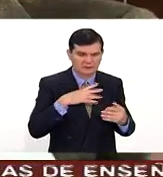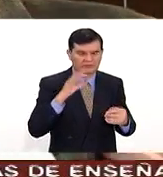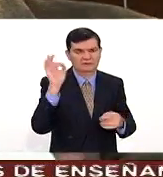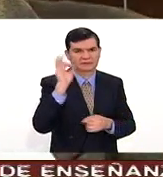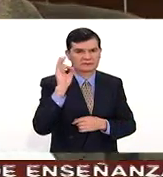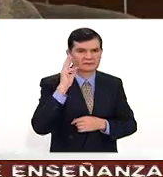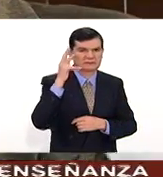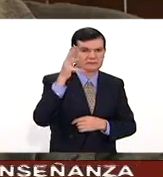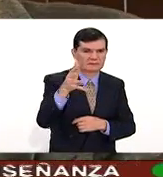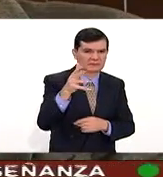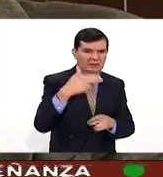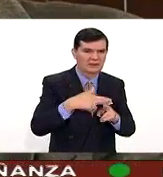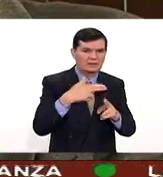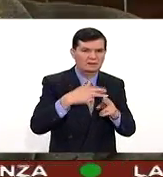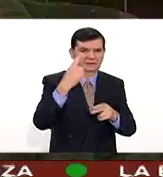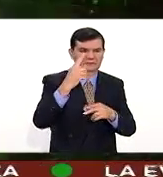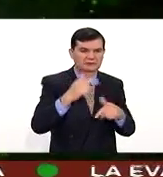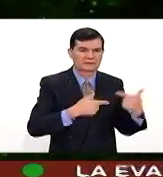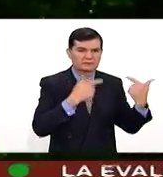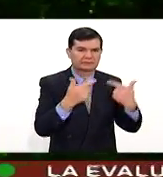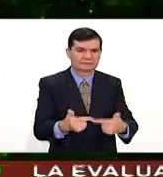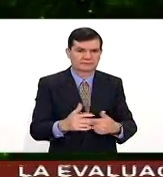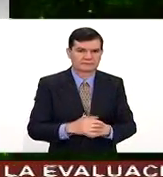mejor hasta dentro de una generación.